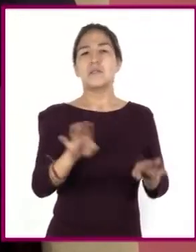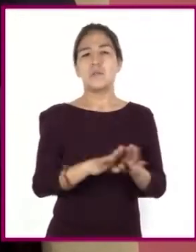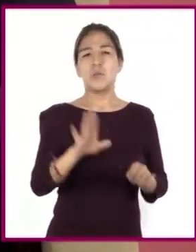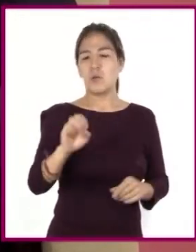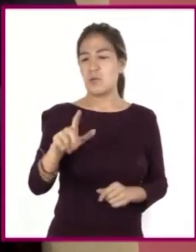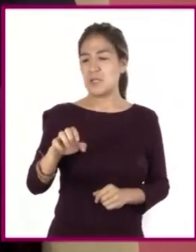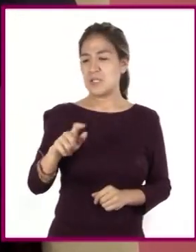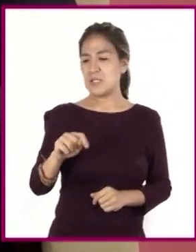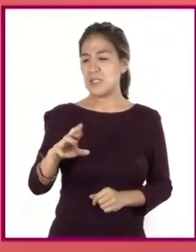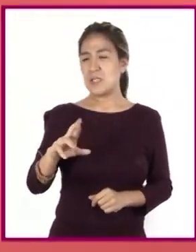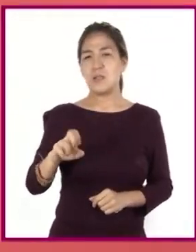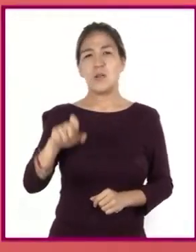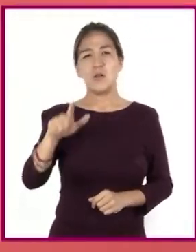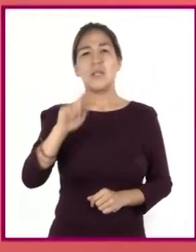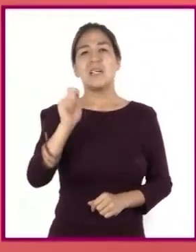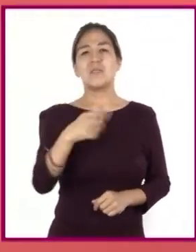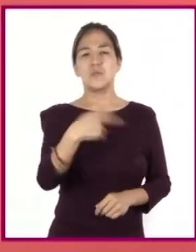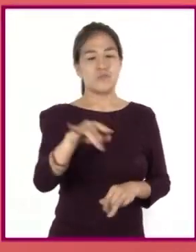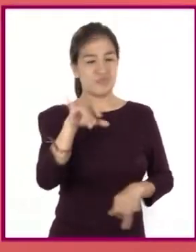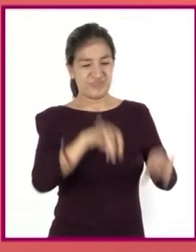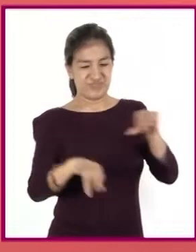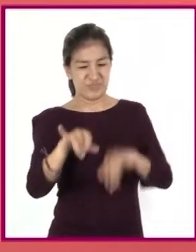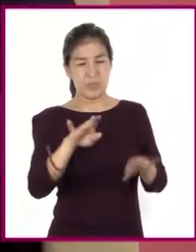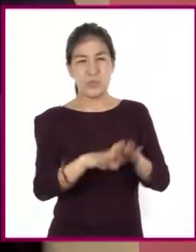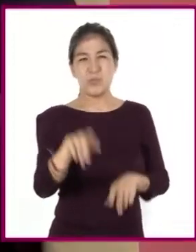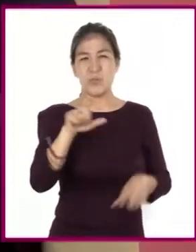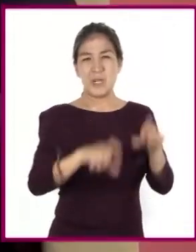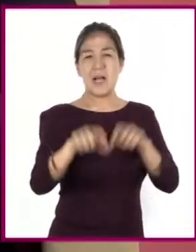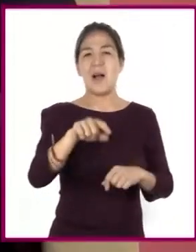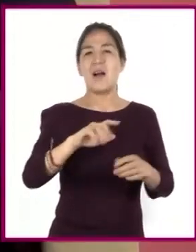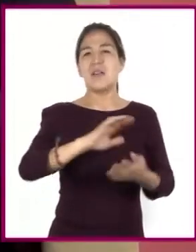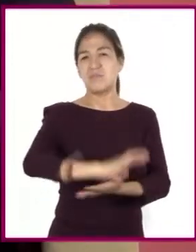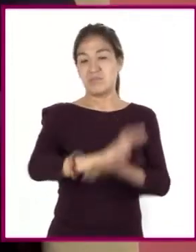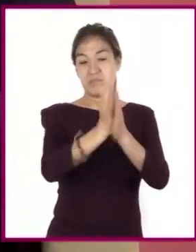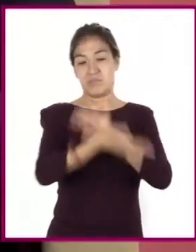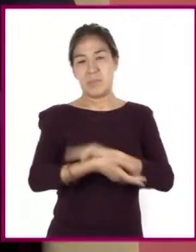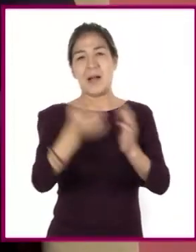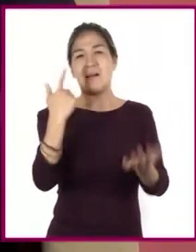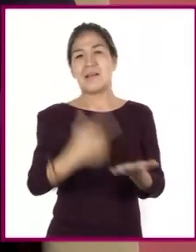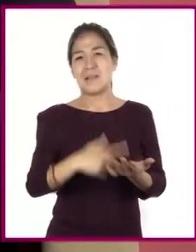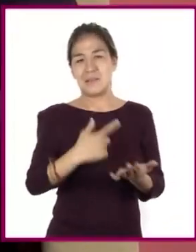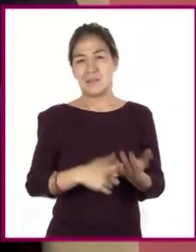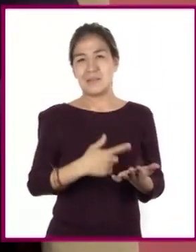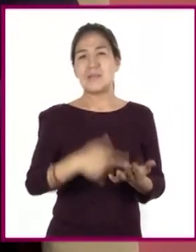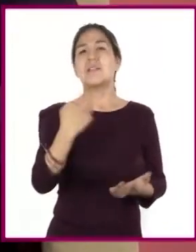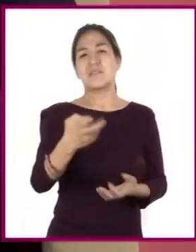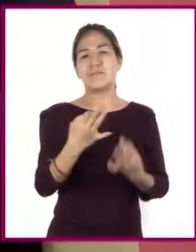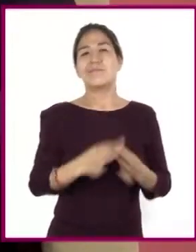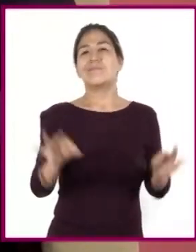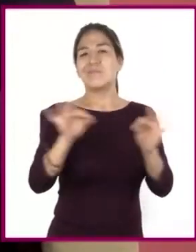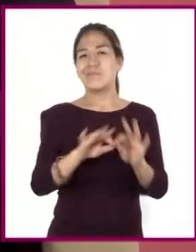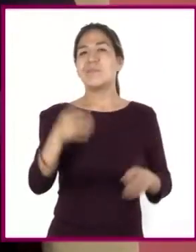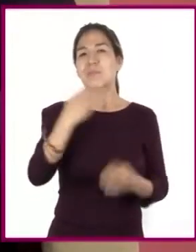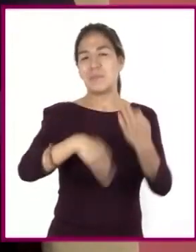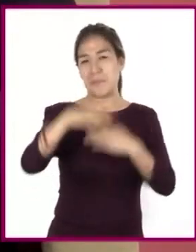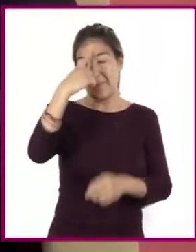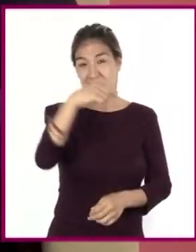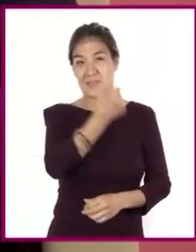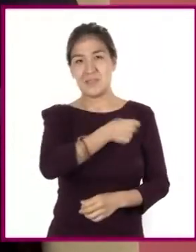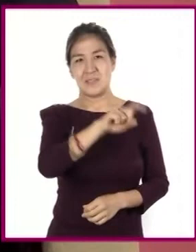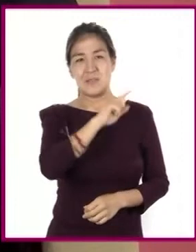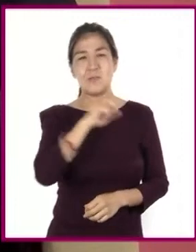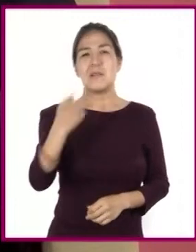química fundamentada esencialmente en grasa y es muy importante para la salud. Todas las células tienen